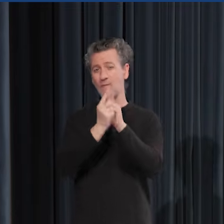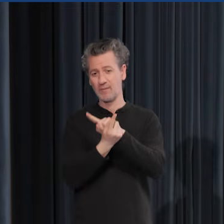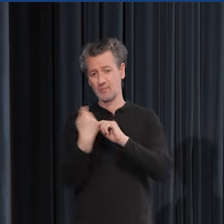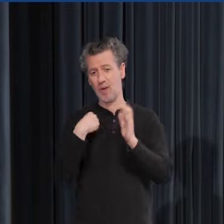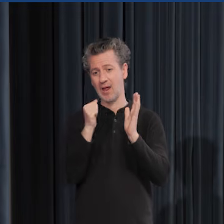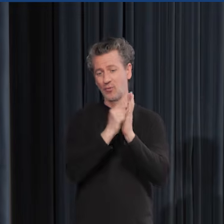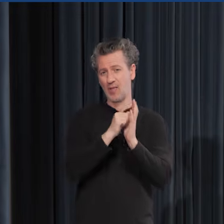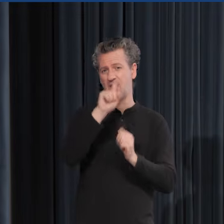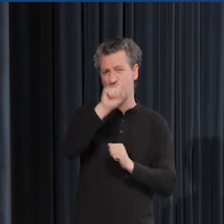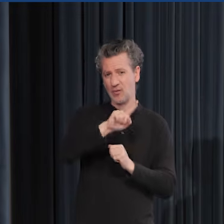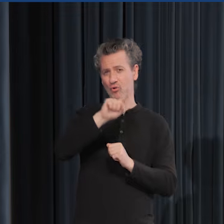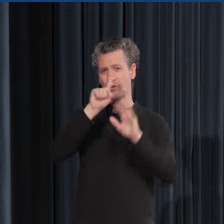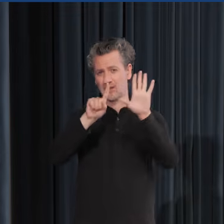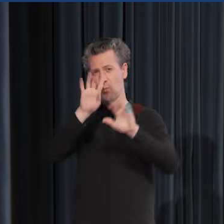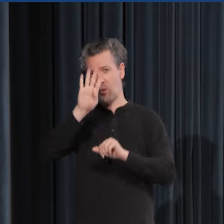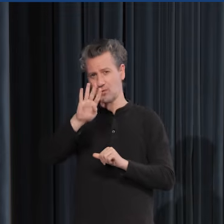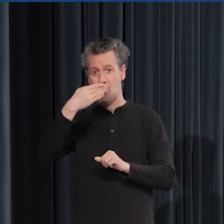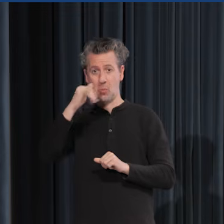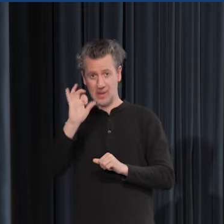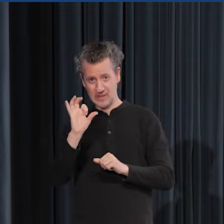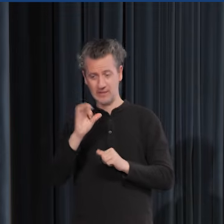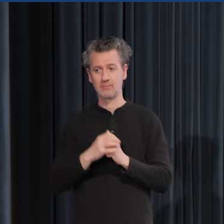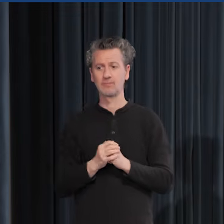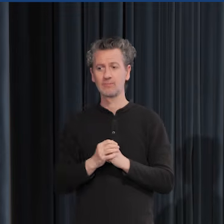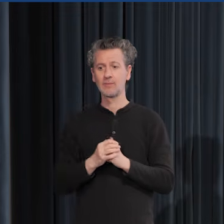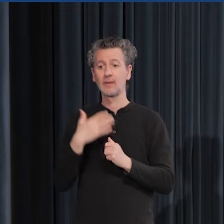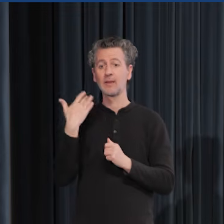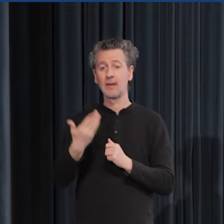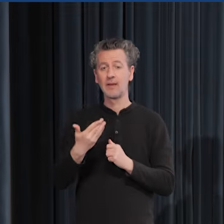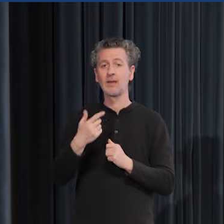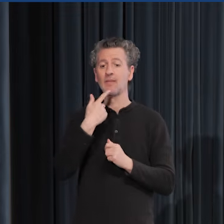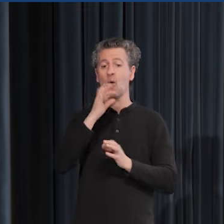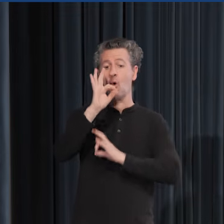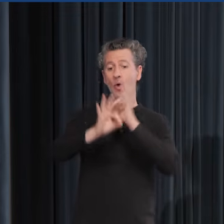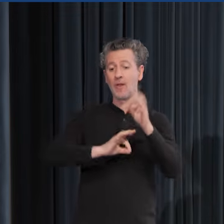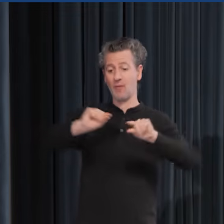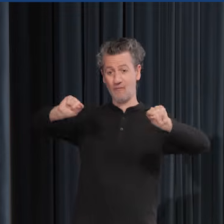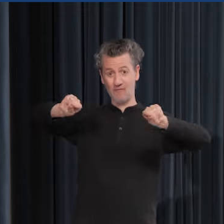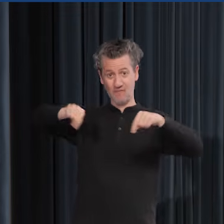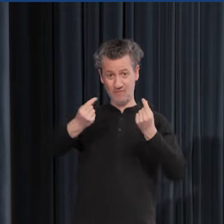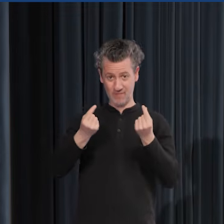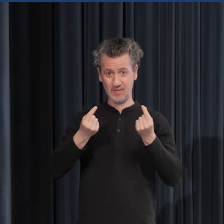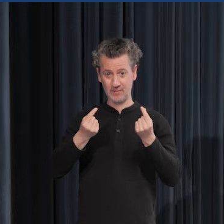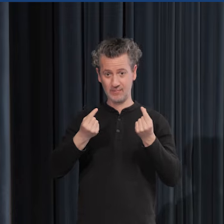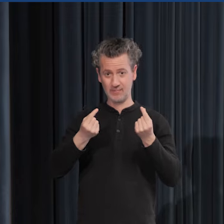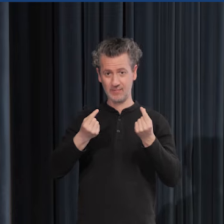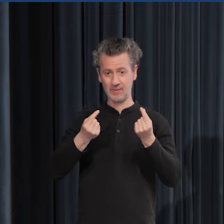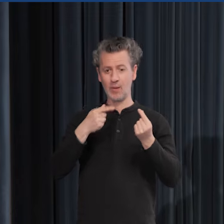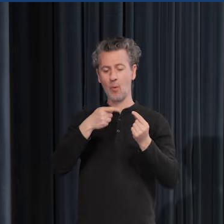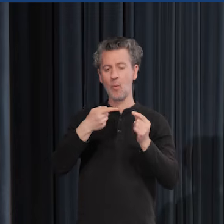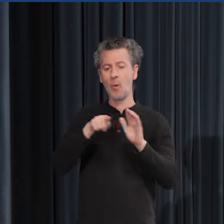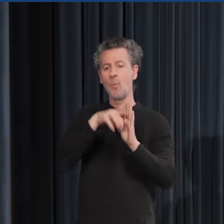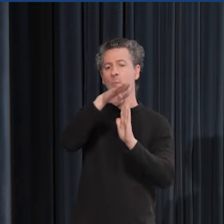artículo 174 bis. Incluso las organizaciones firmantes del Convenio General también establecieron un